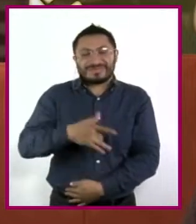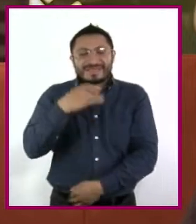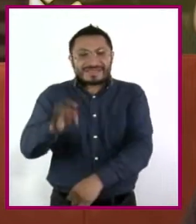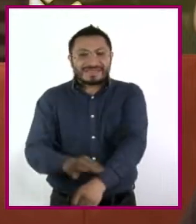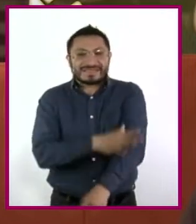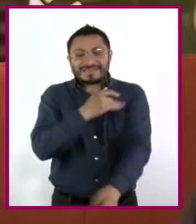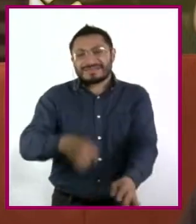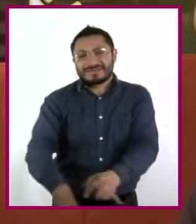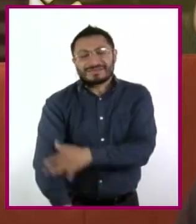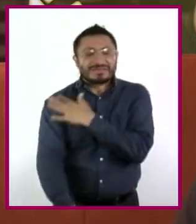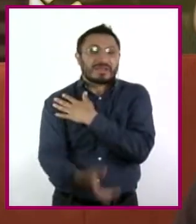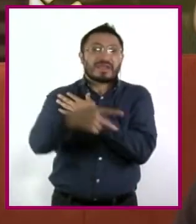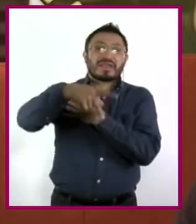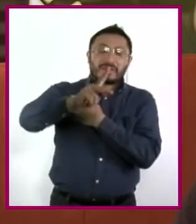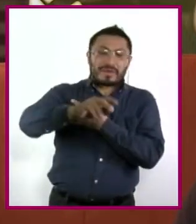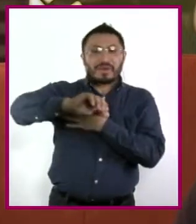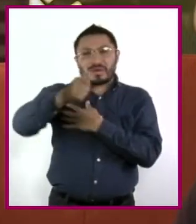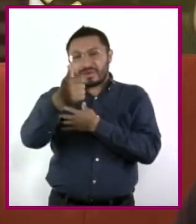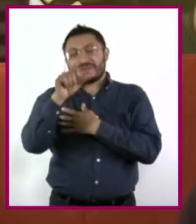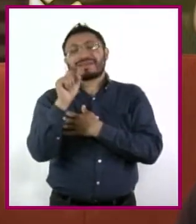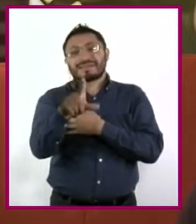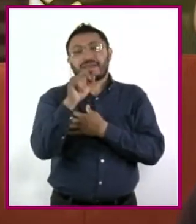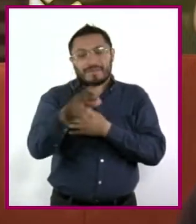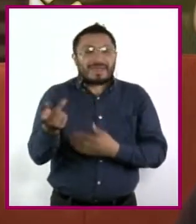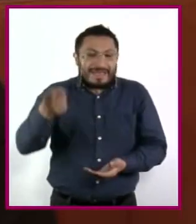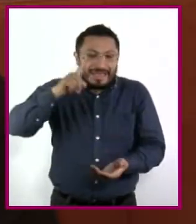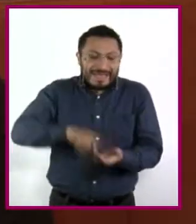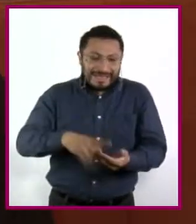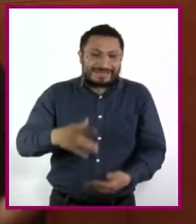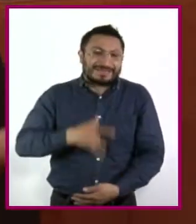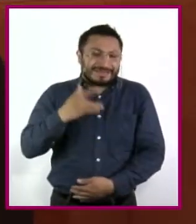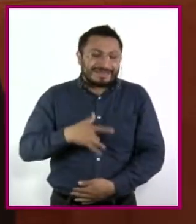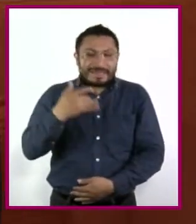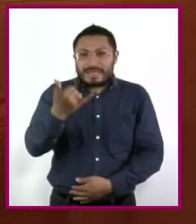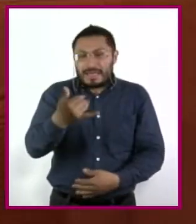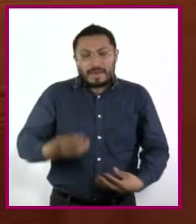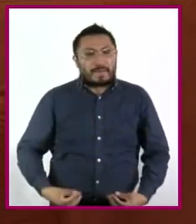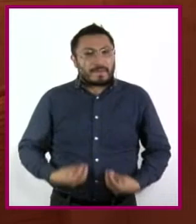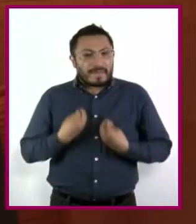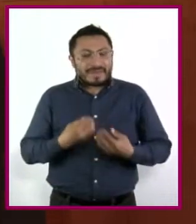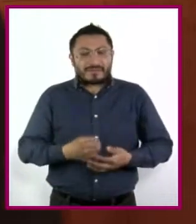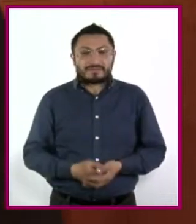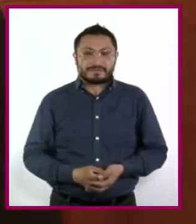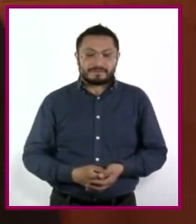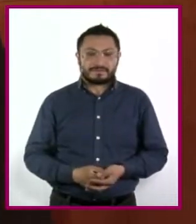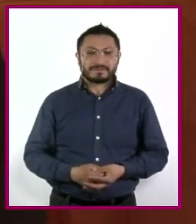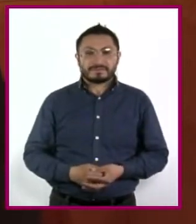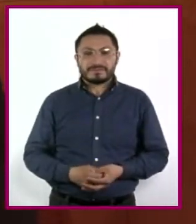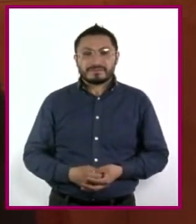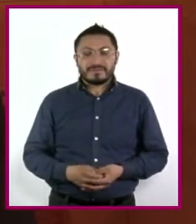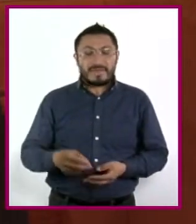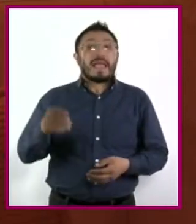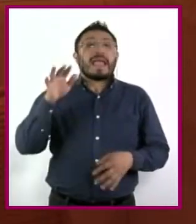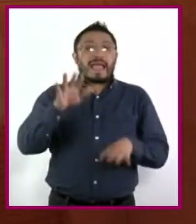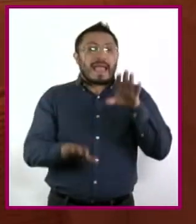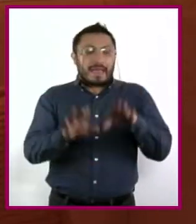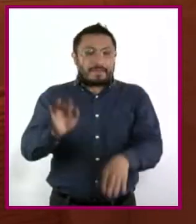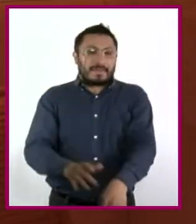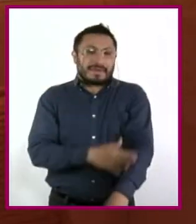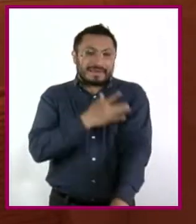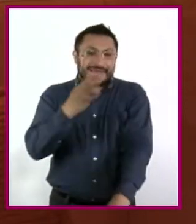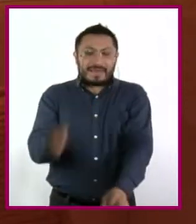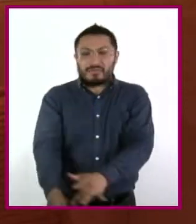agradables, sin embargo las otras también son parte de nosotros y de nuestra vida. No solo eso, Cicla. Las emociones